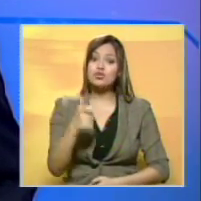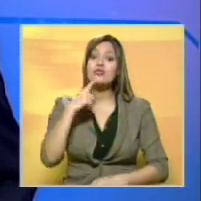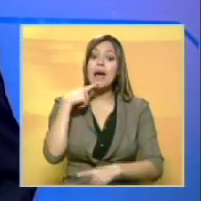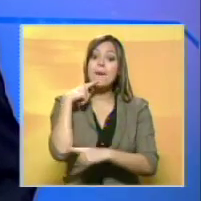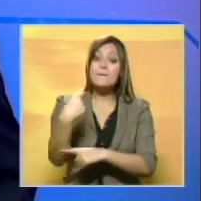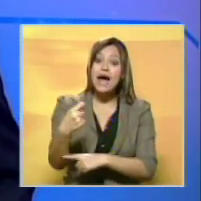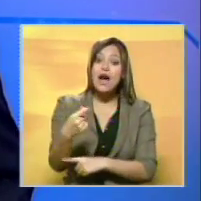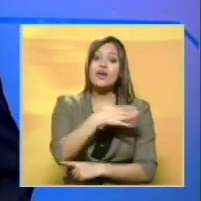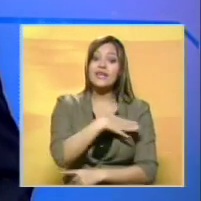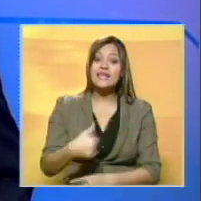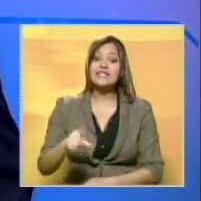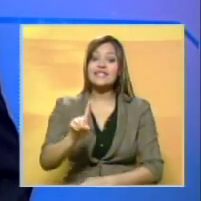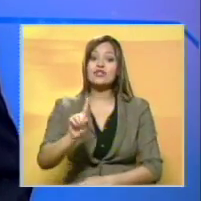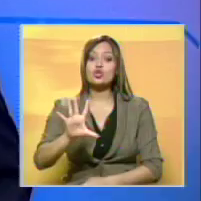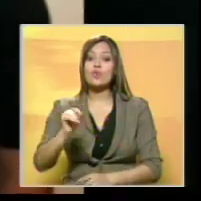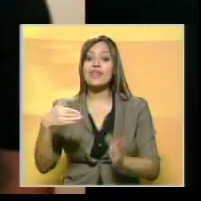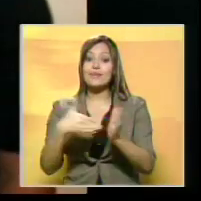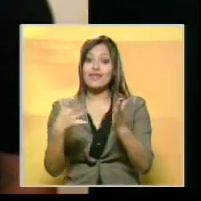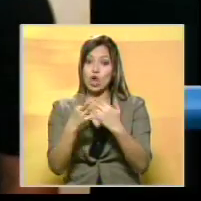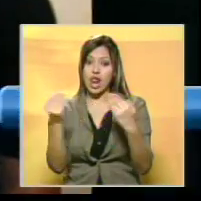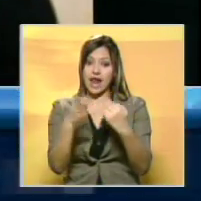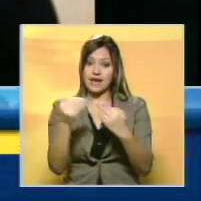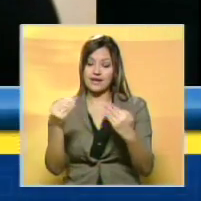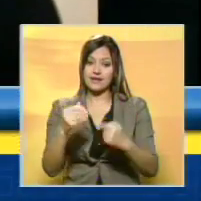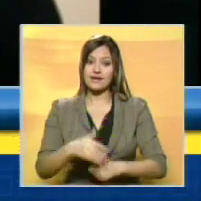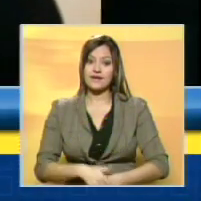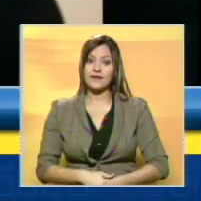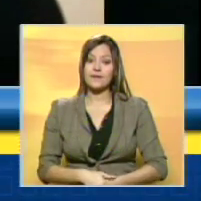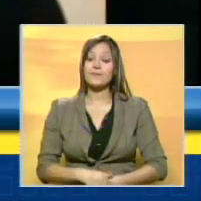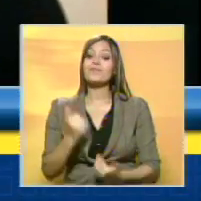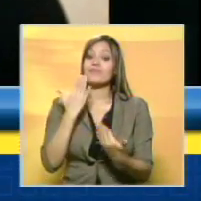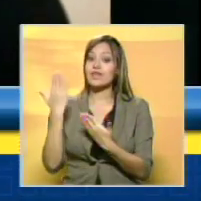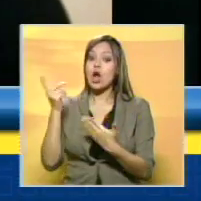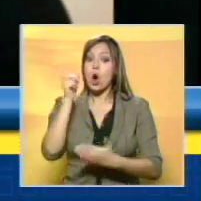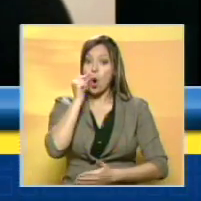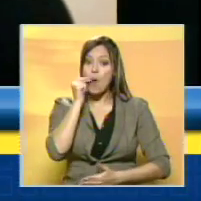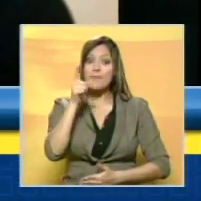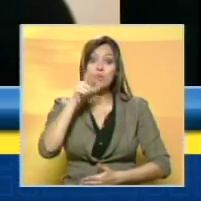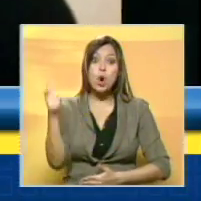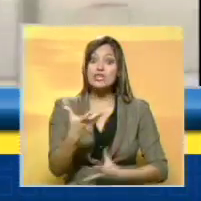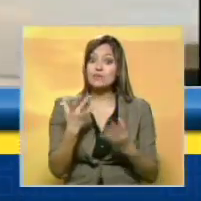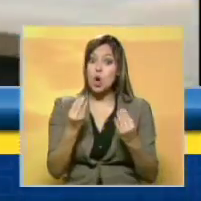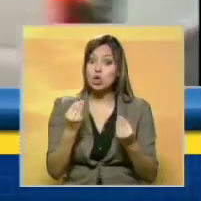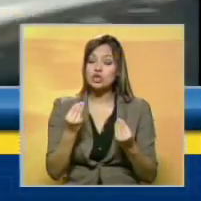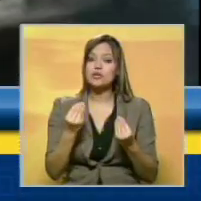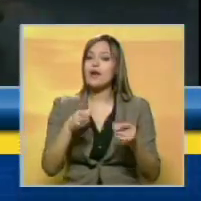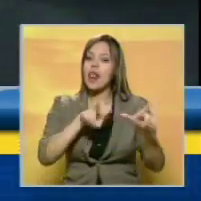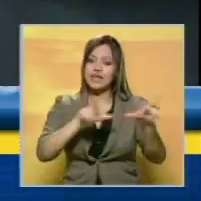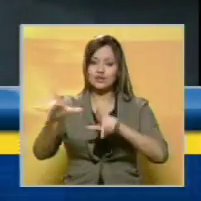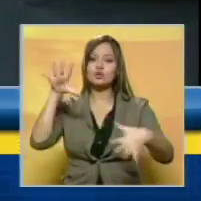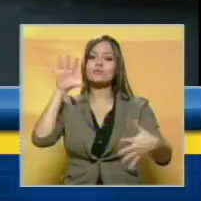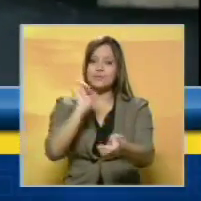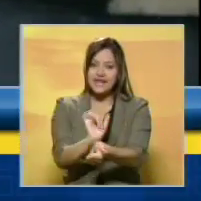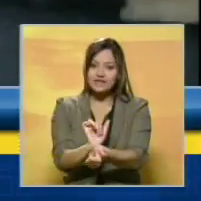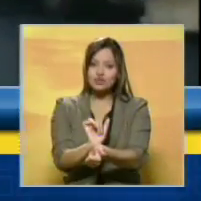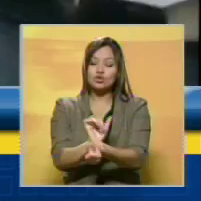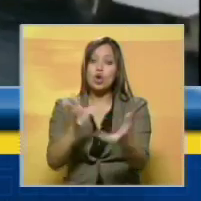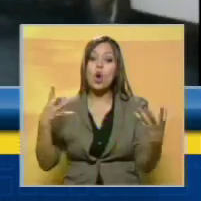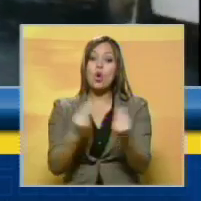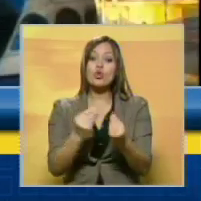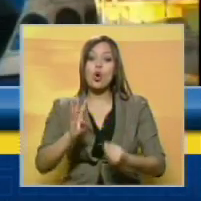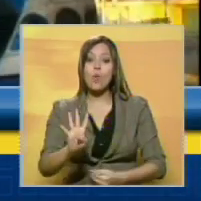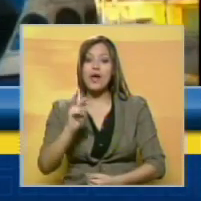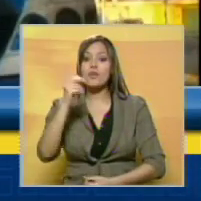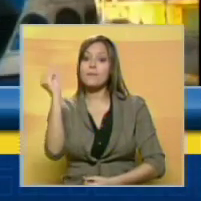recompensa de $150,000. Rubén Oseguera, alias El Menchito, fue detenido en Guadalajara, junto con